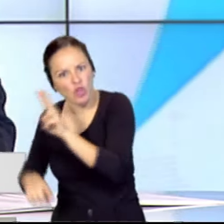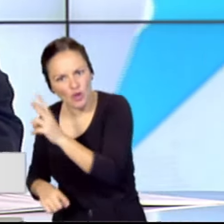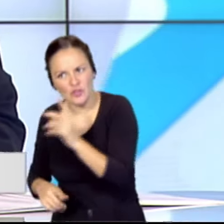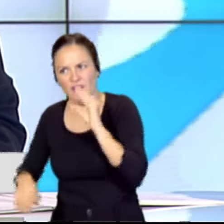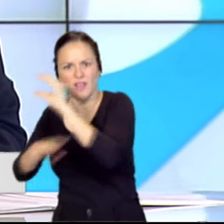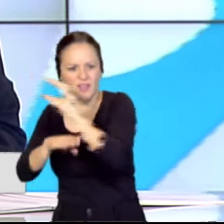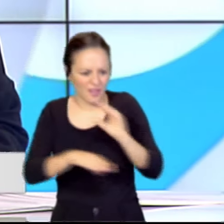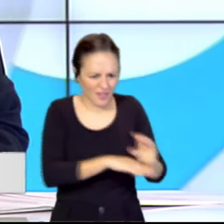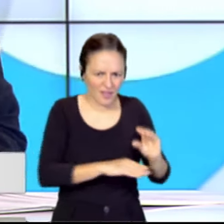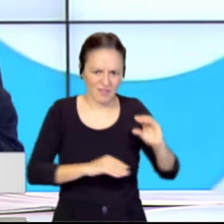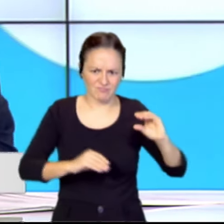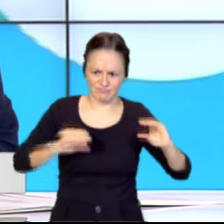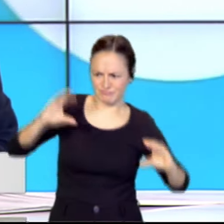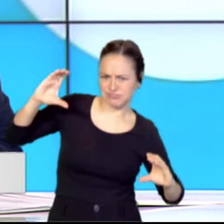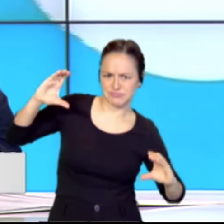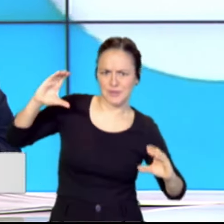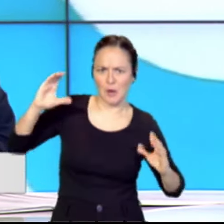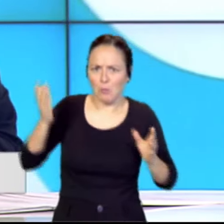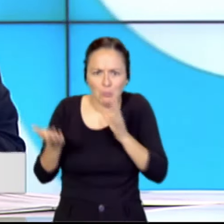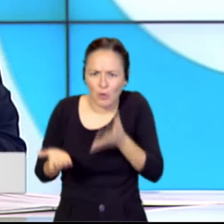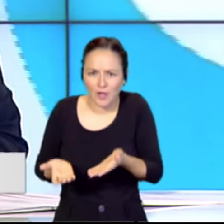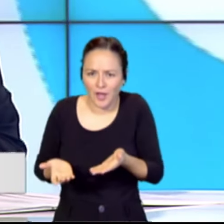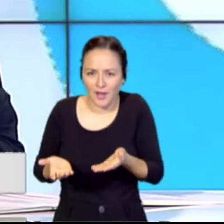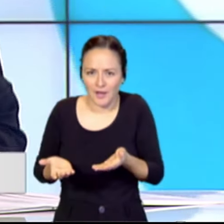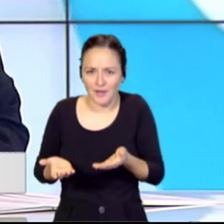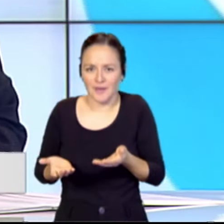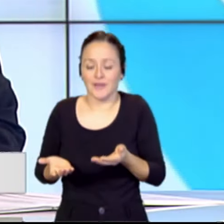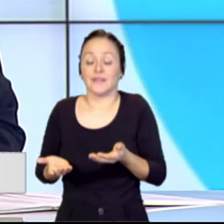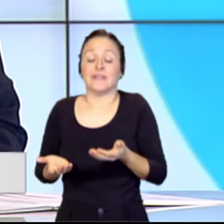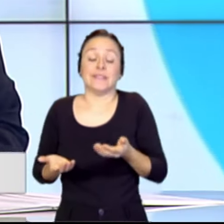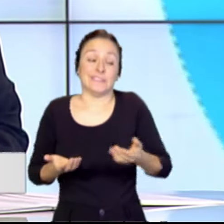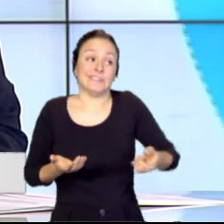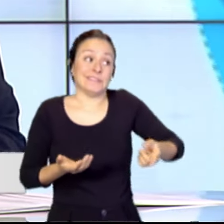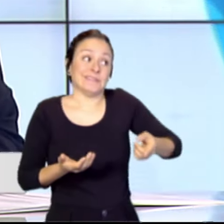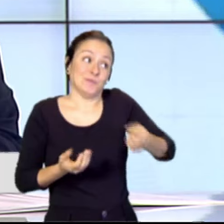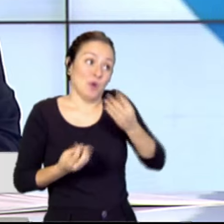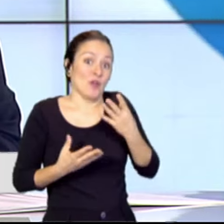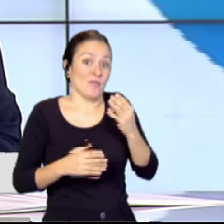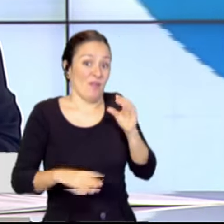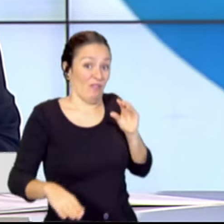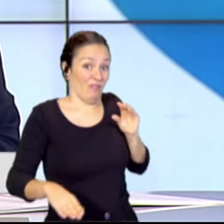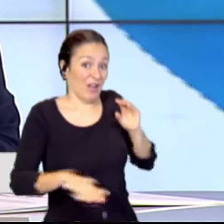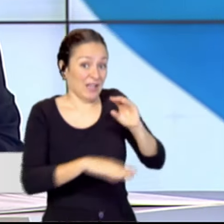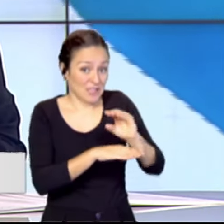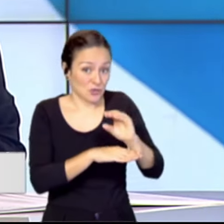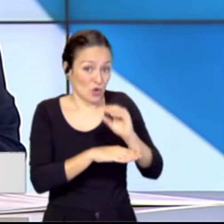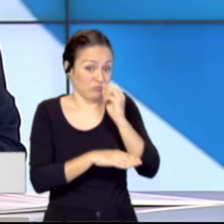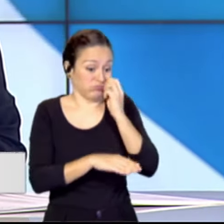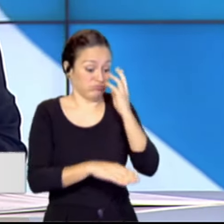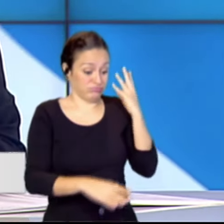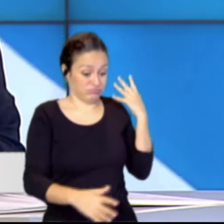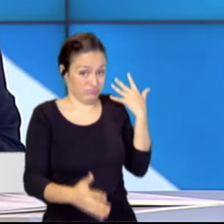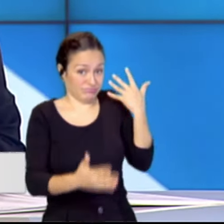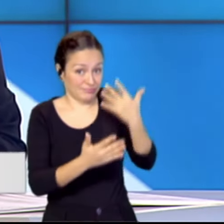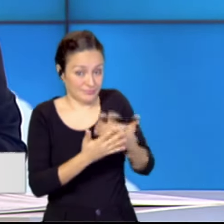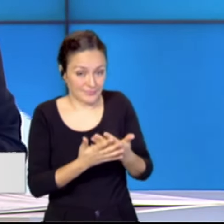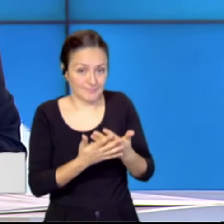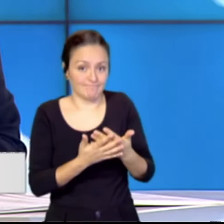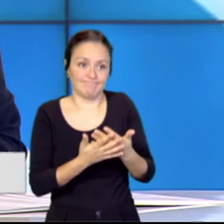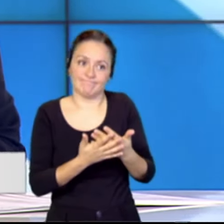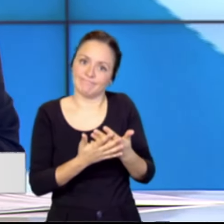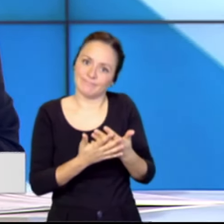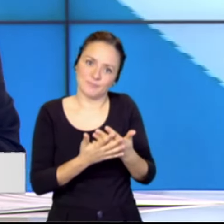estamos hablando de una financiación que en los últimos años eh pues no no